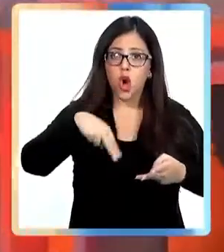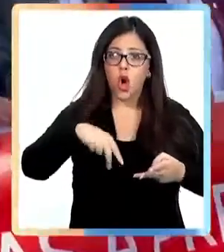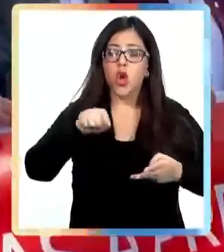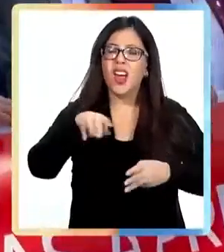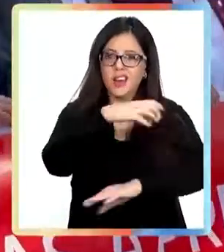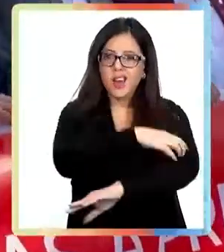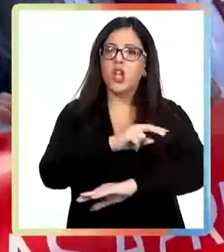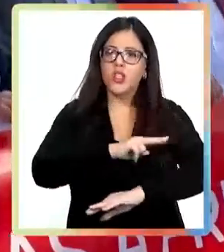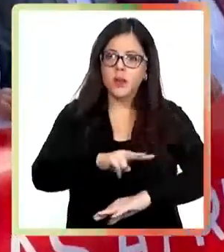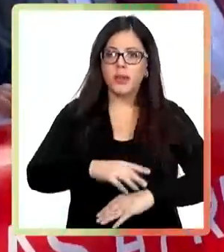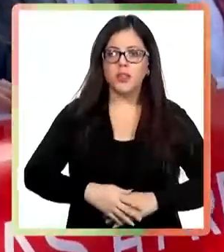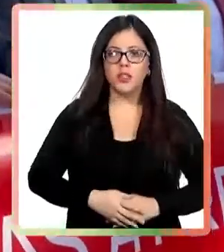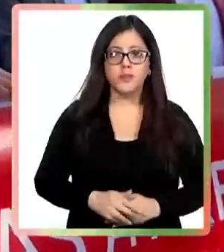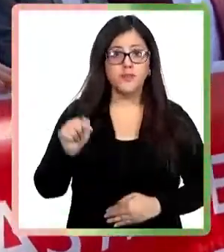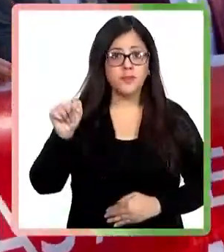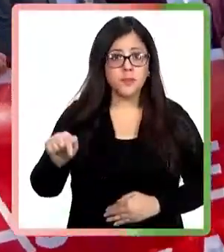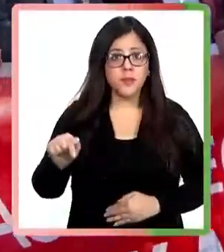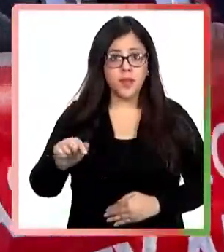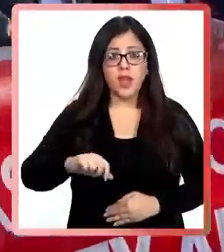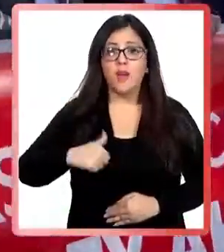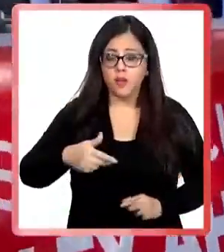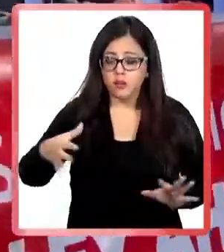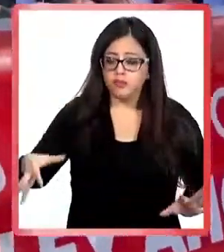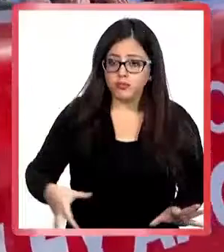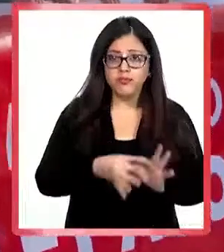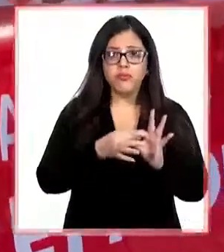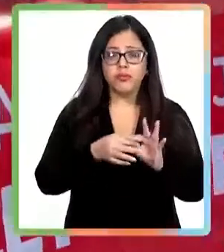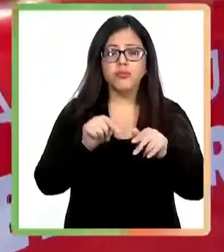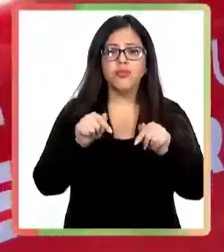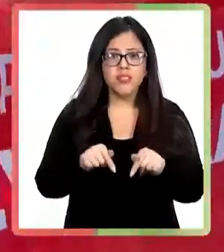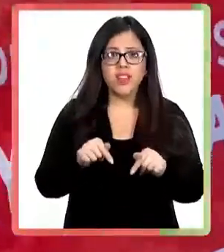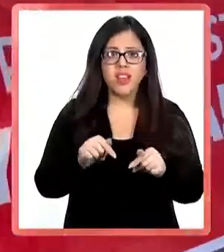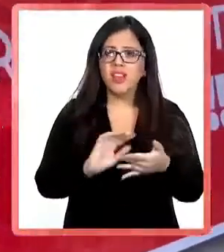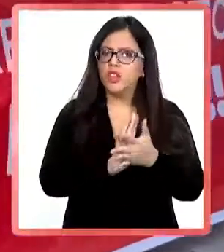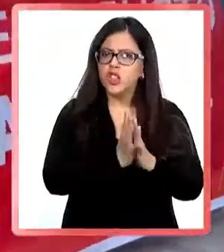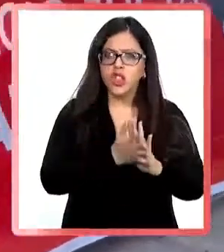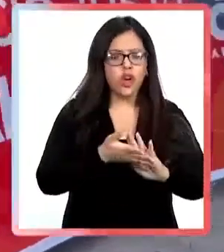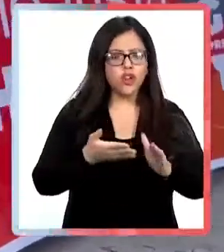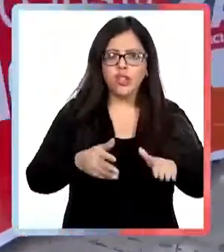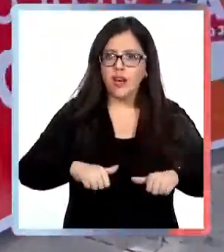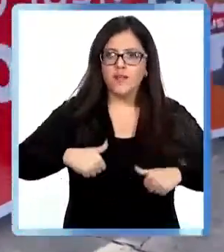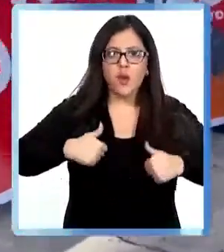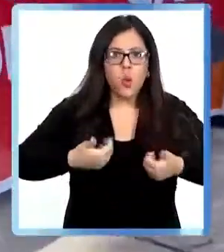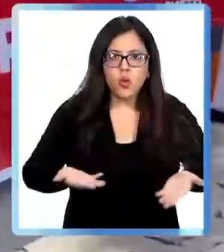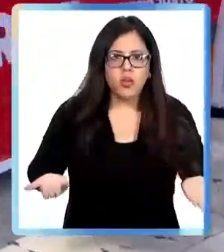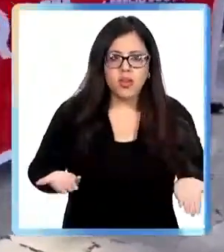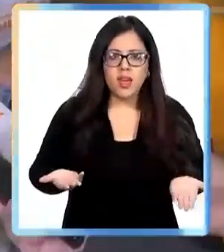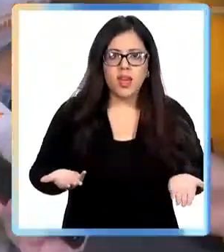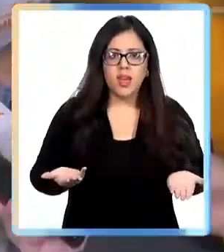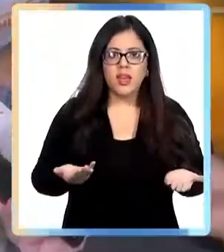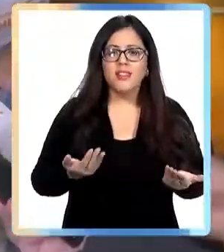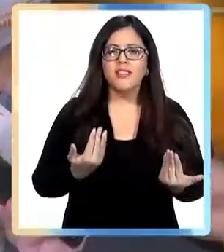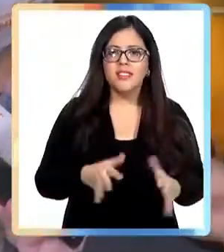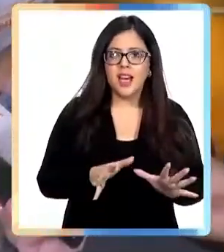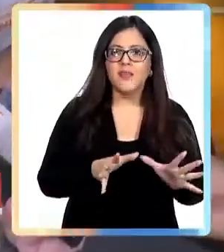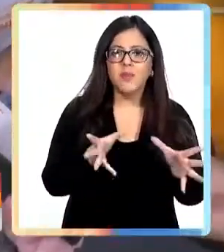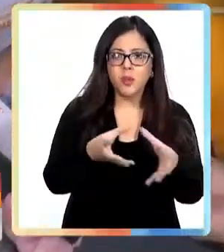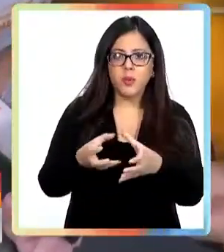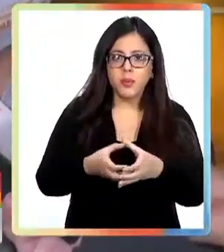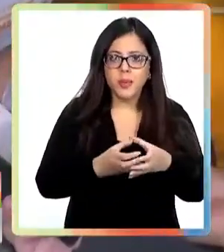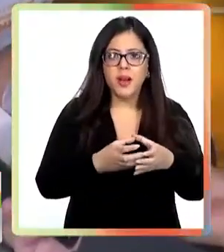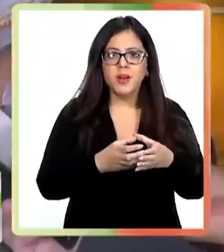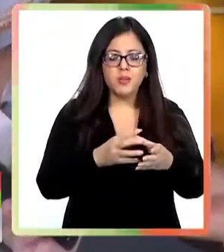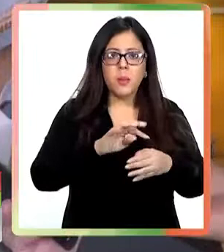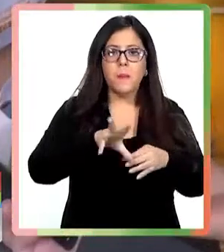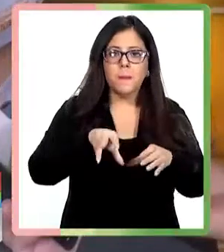Valparaíso. Las voluntades se han unido en estos momentos y tenemos toda la disposición como distintas partes que son integrantes